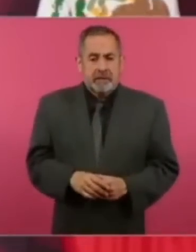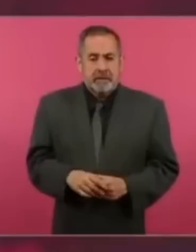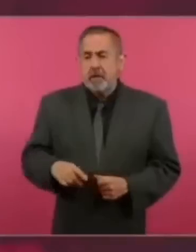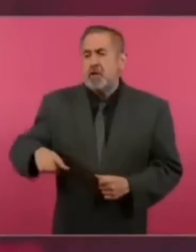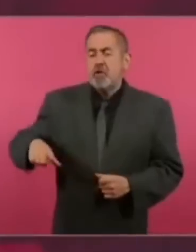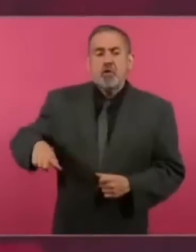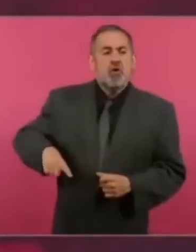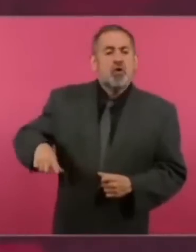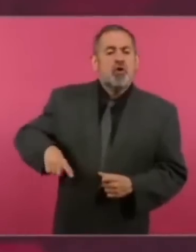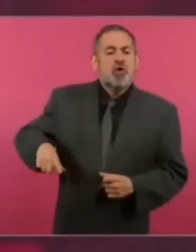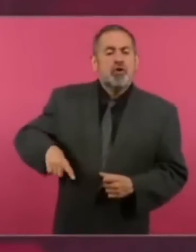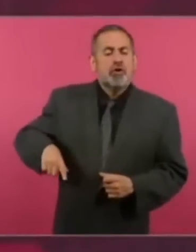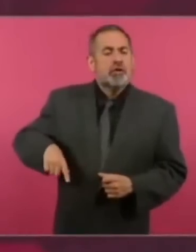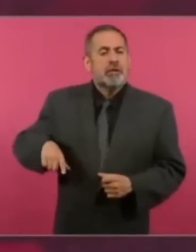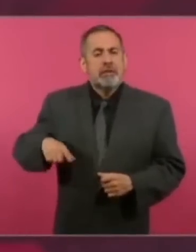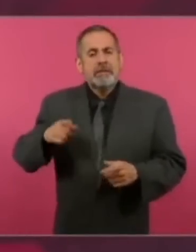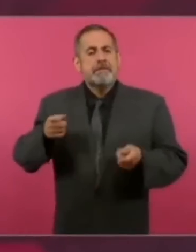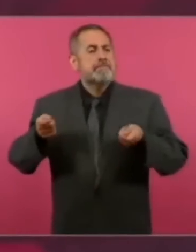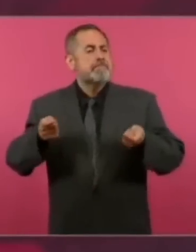gobernar para